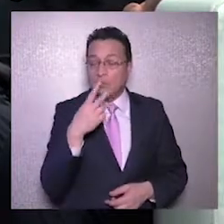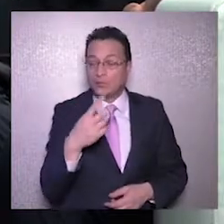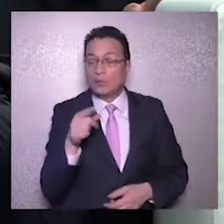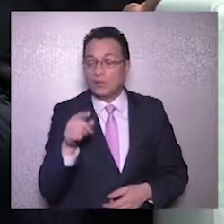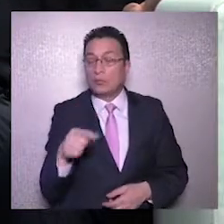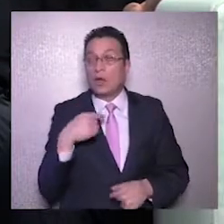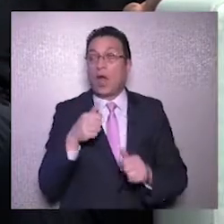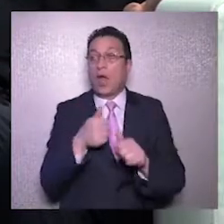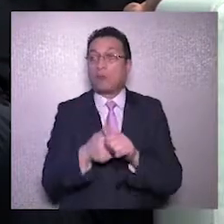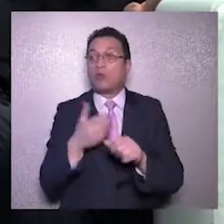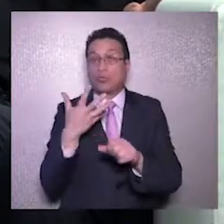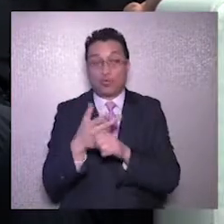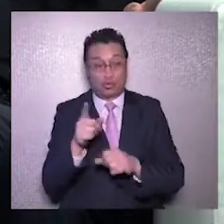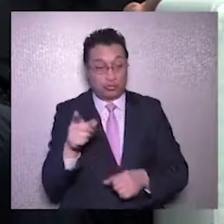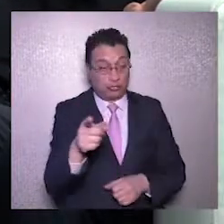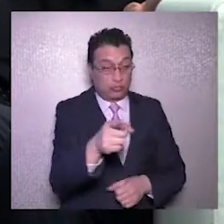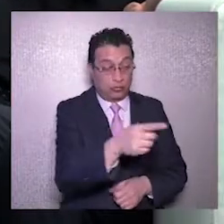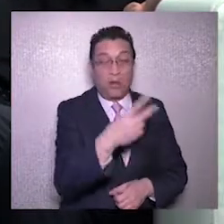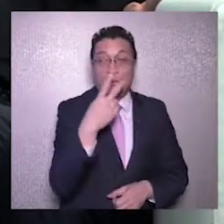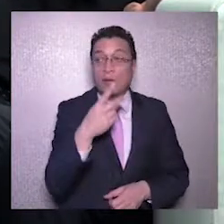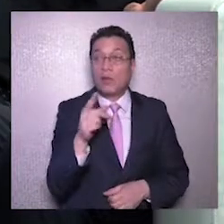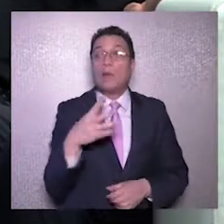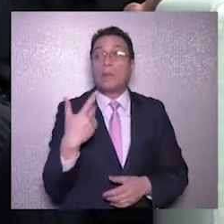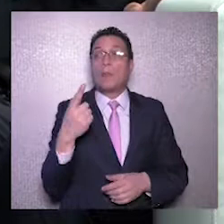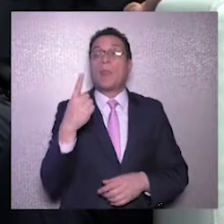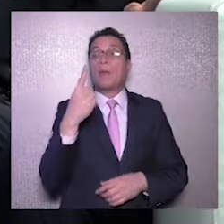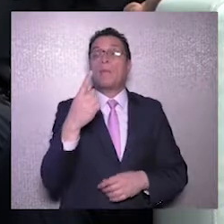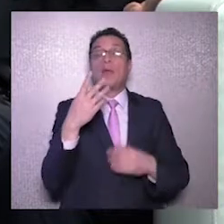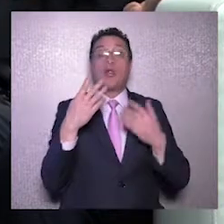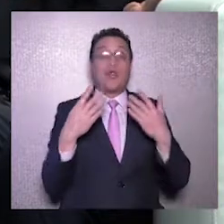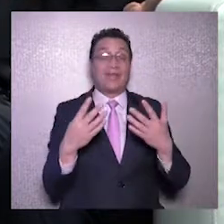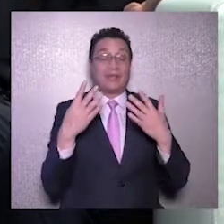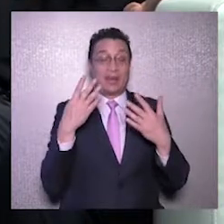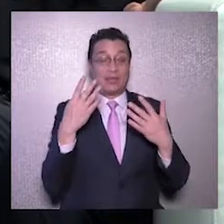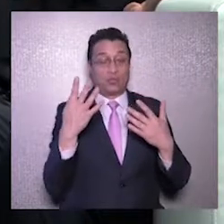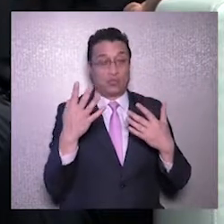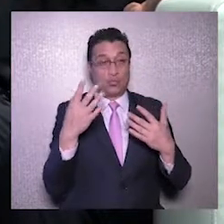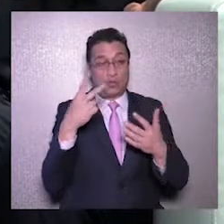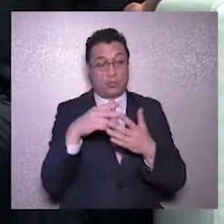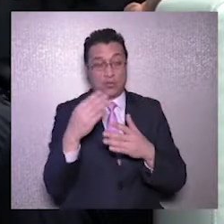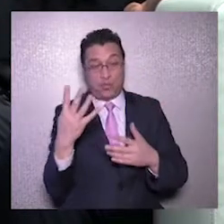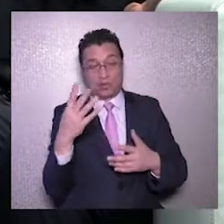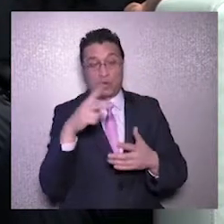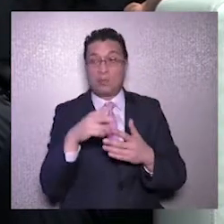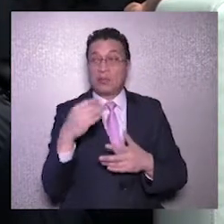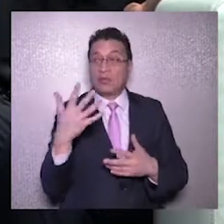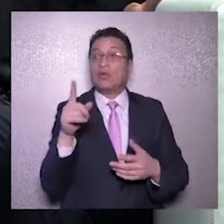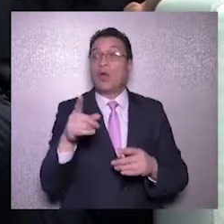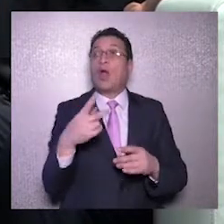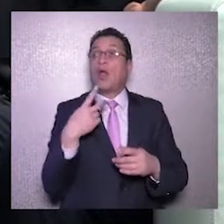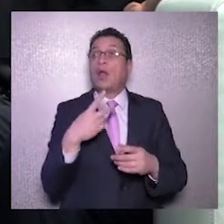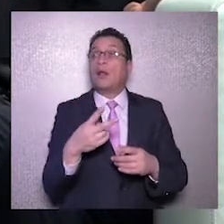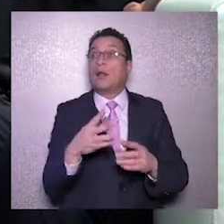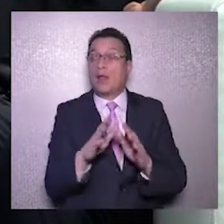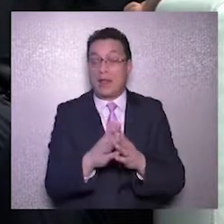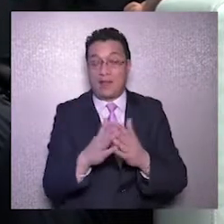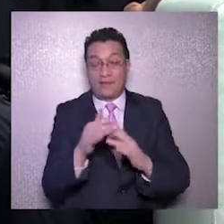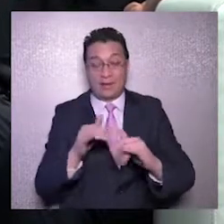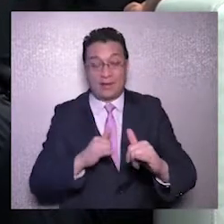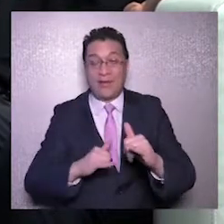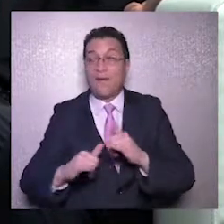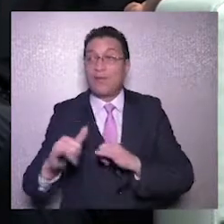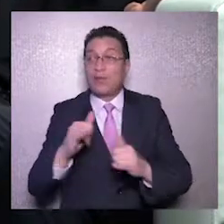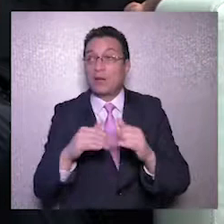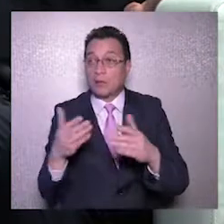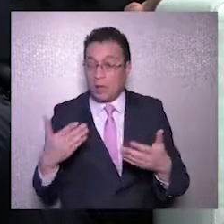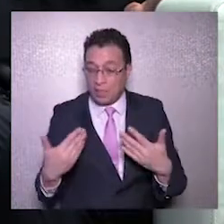aquí veo, instalar el año 2004 o 2005 el libro azul de la salud, de informática para generar